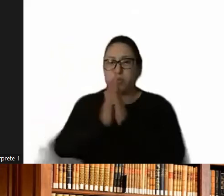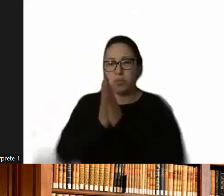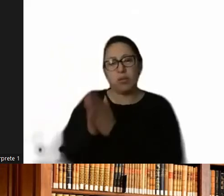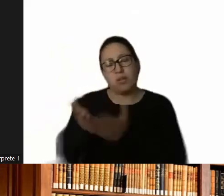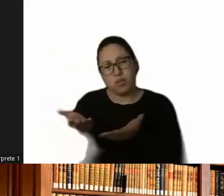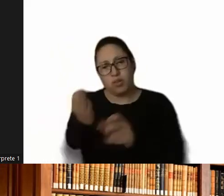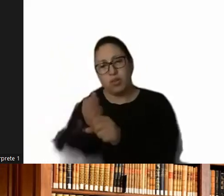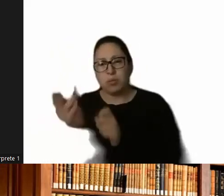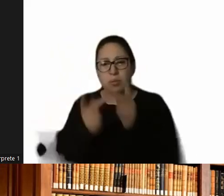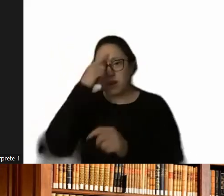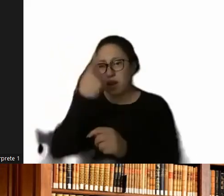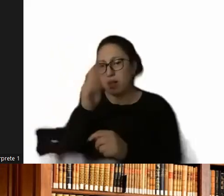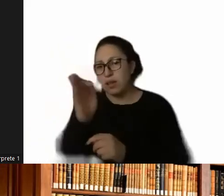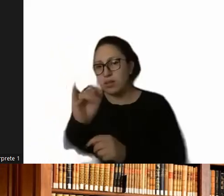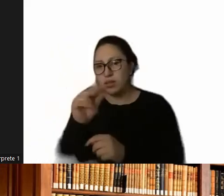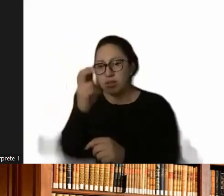votación.